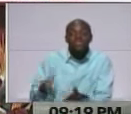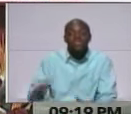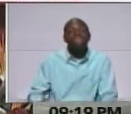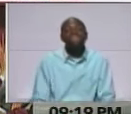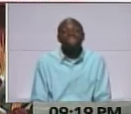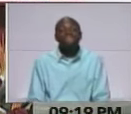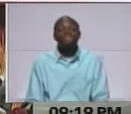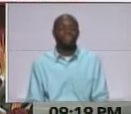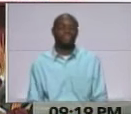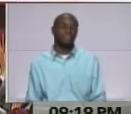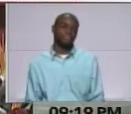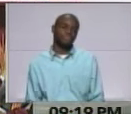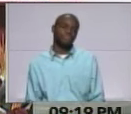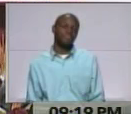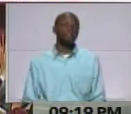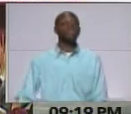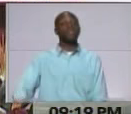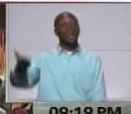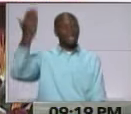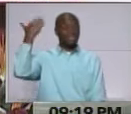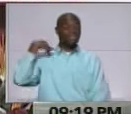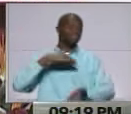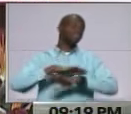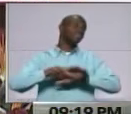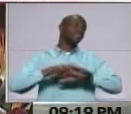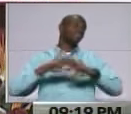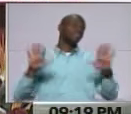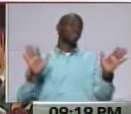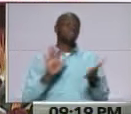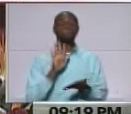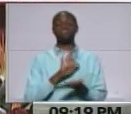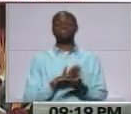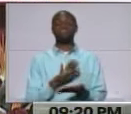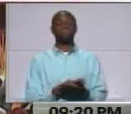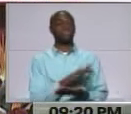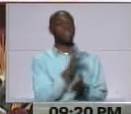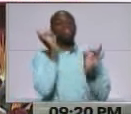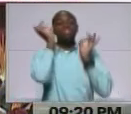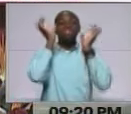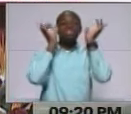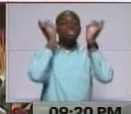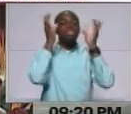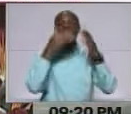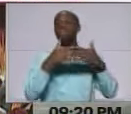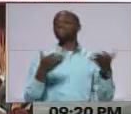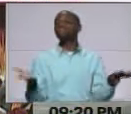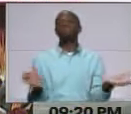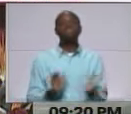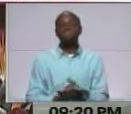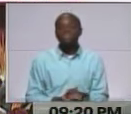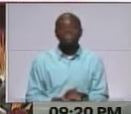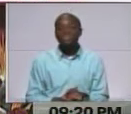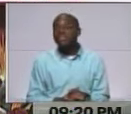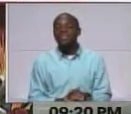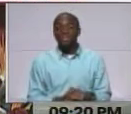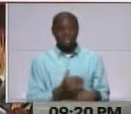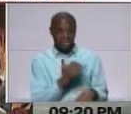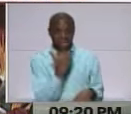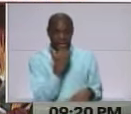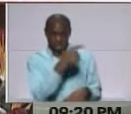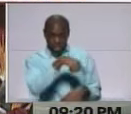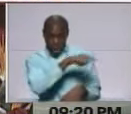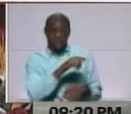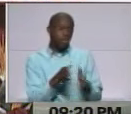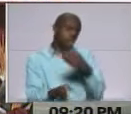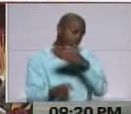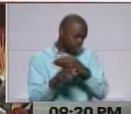Hace tiempo nosotros estamos curados de esos inventos. ¿Qué nos han dicho? Y van a seguir diciendo, lo